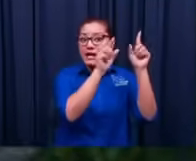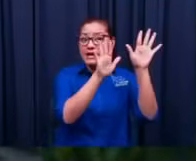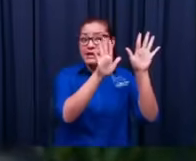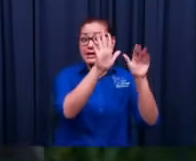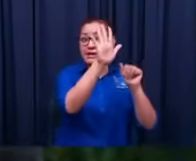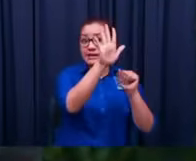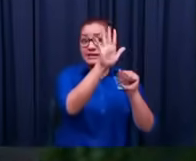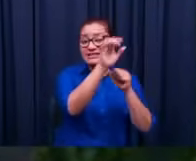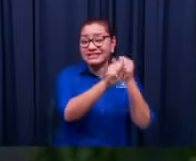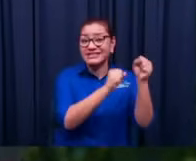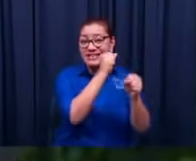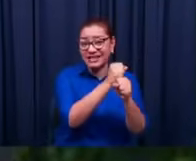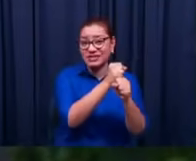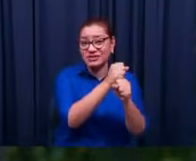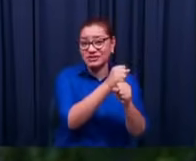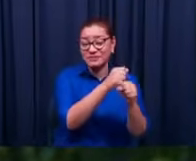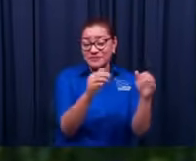burdel,